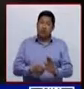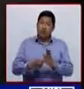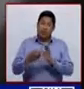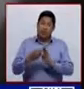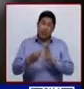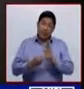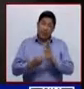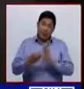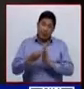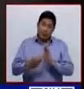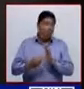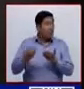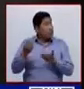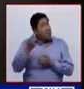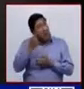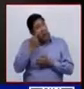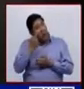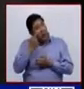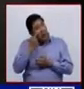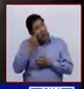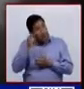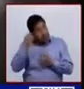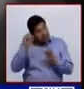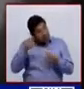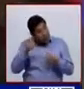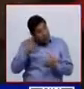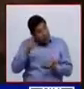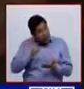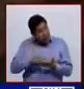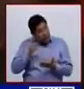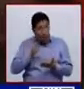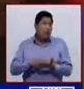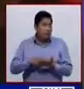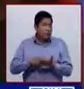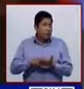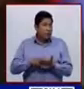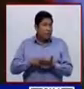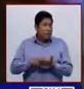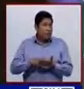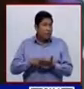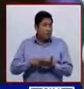del reglamento, que espero lo conozcan, van a poder exigir.